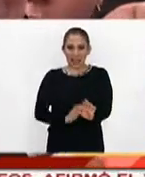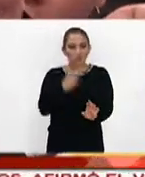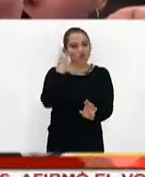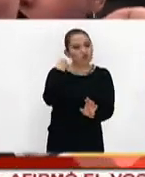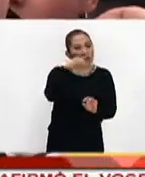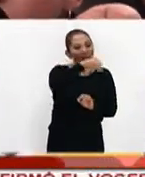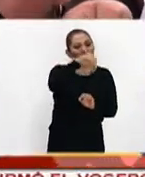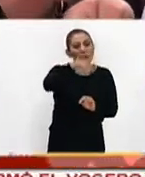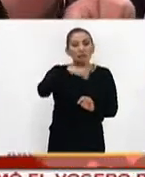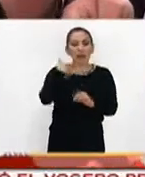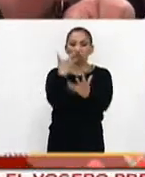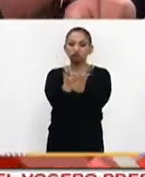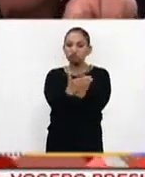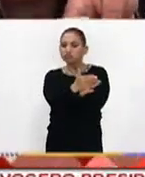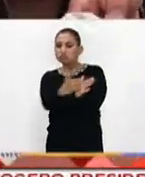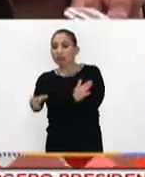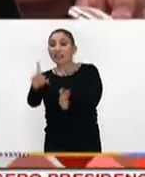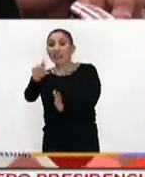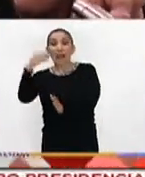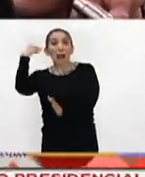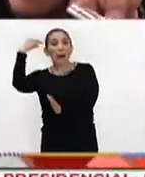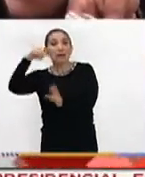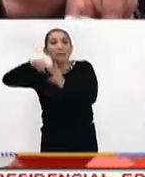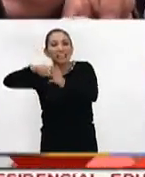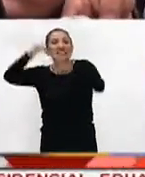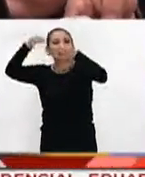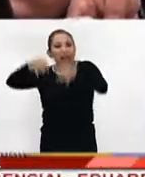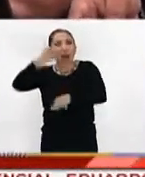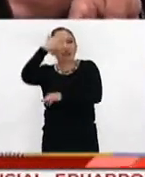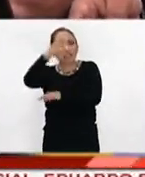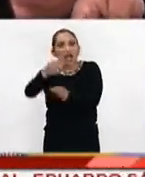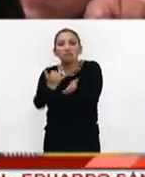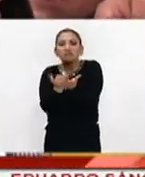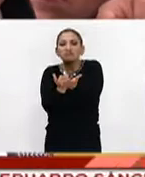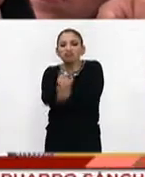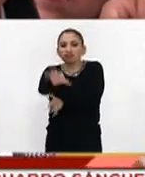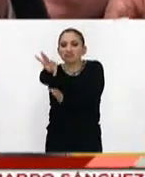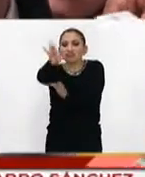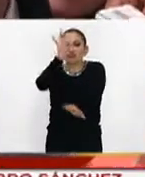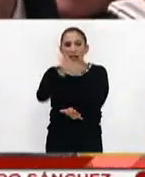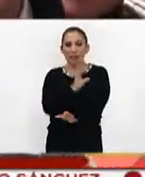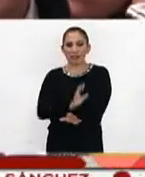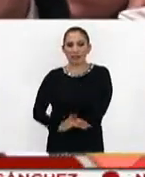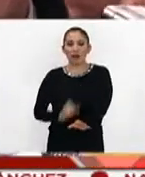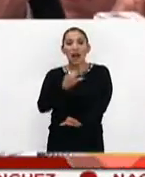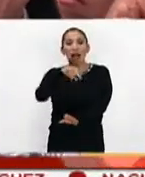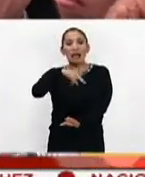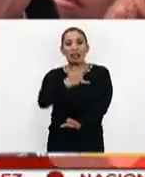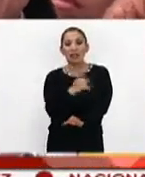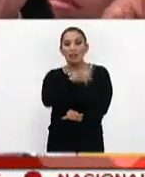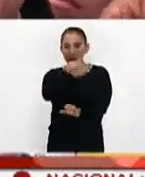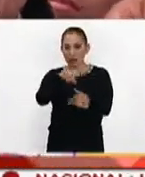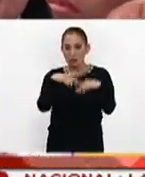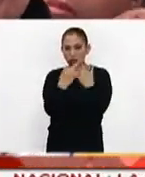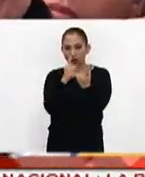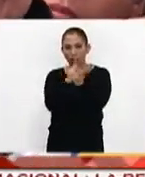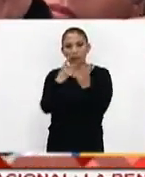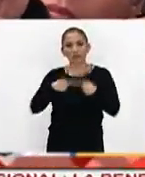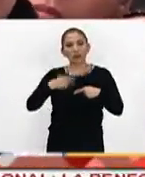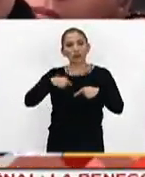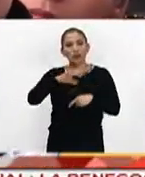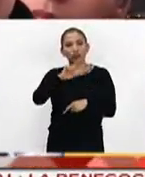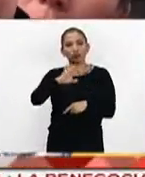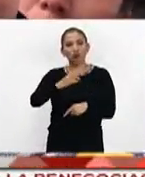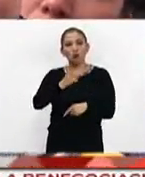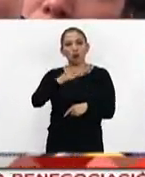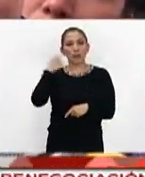y posteriormente inician el 30 de marzo las campañas ya de forma oficial. Hoy Ricardo Anaya sostendrá un encuentro con simpatizantes en